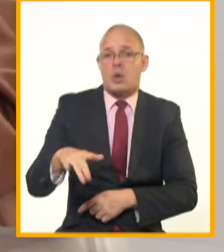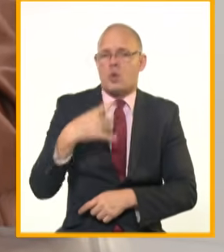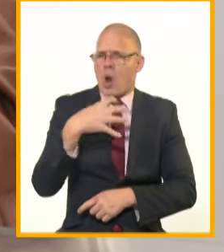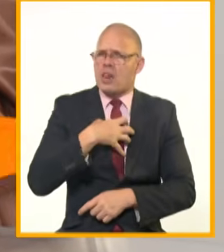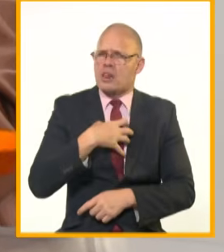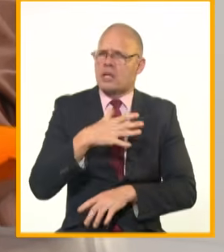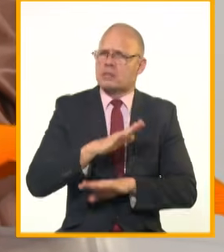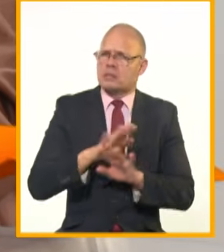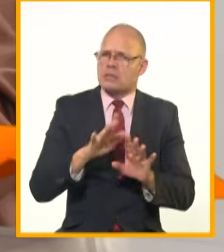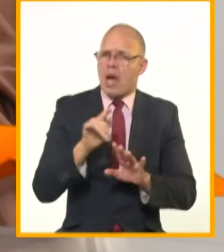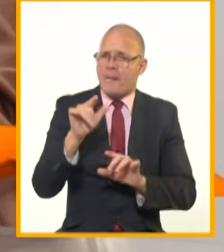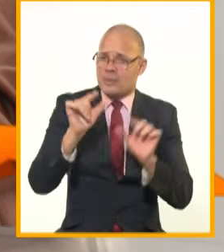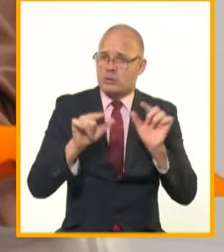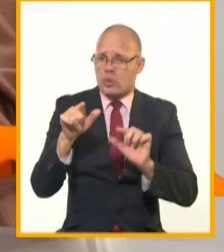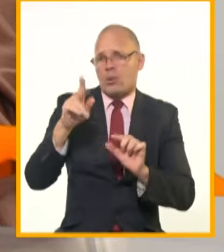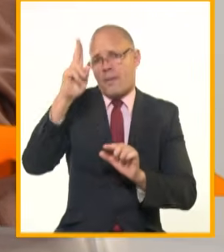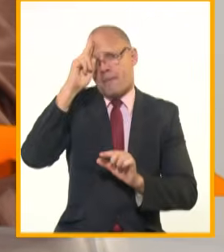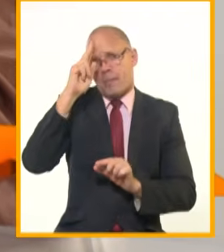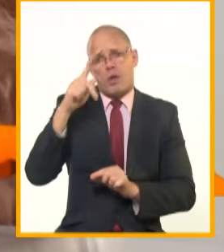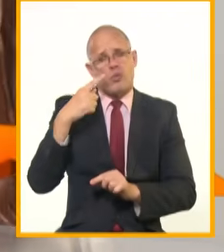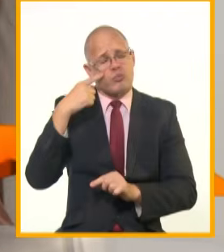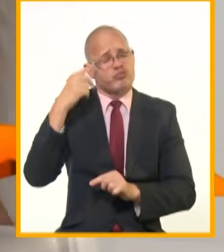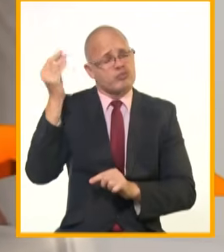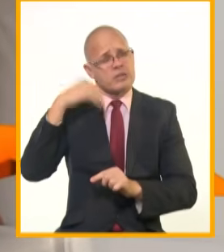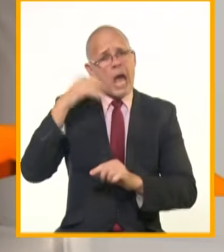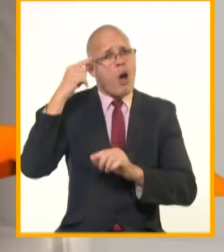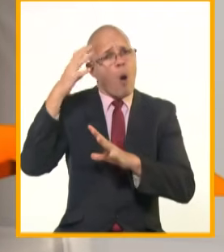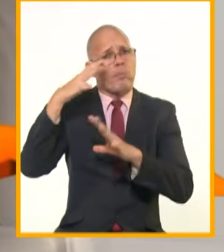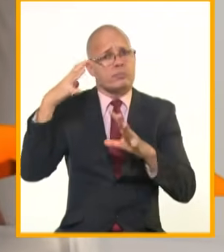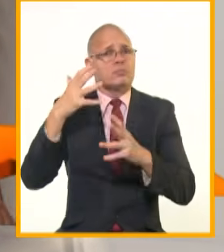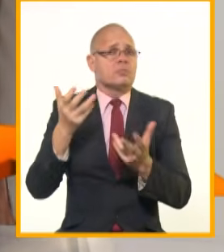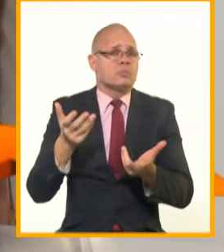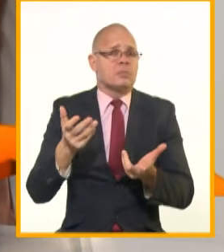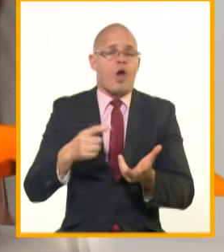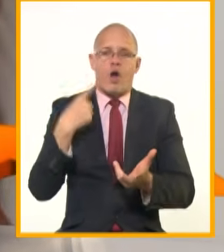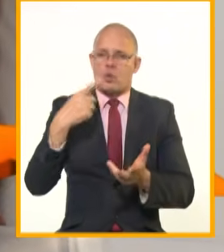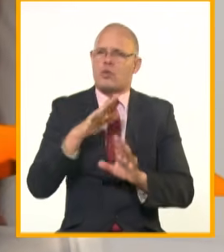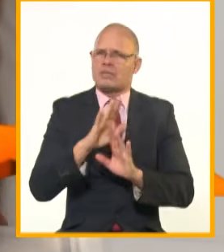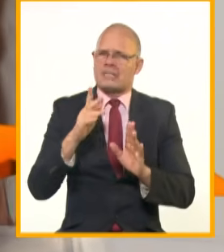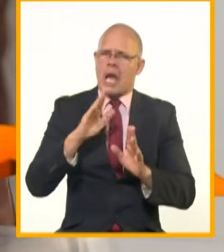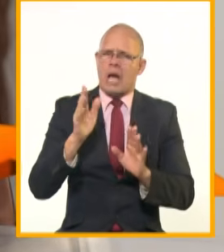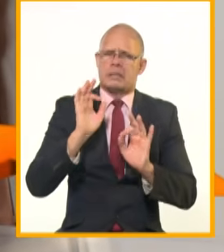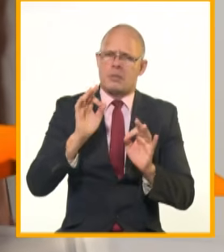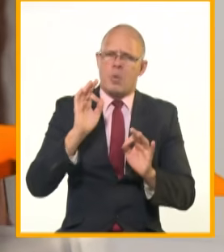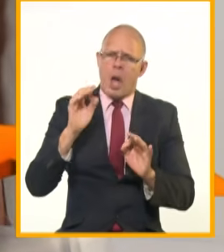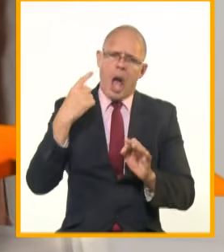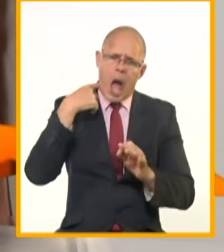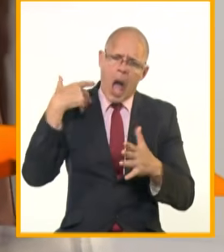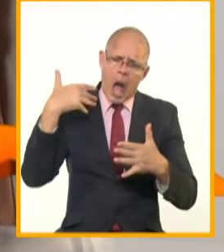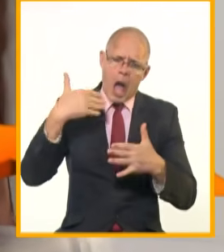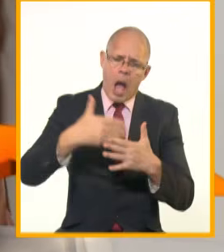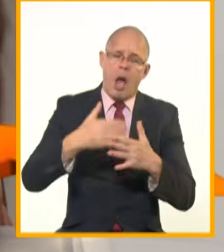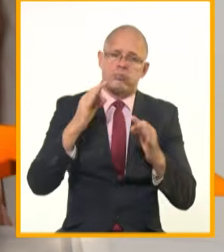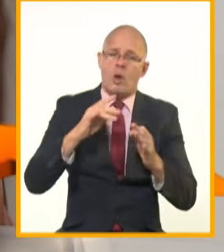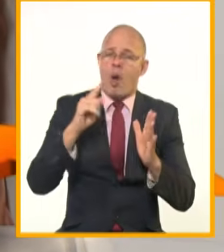muy capaces. Los resultados nuestros del programa materno-infantil, históricamente en los últimos años, este año no fue muy bueno, aunque no